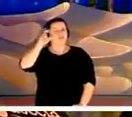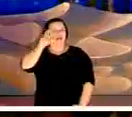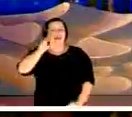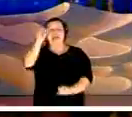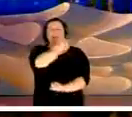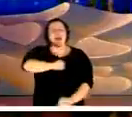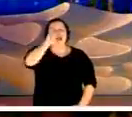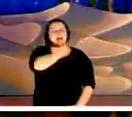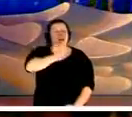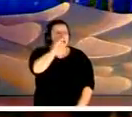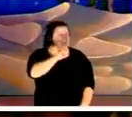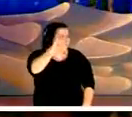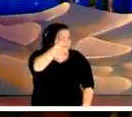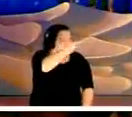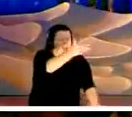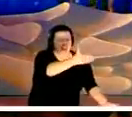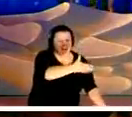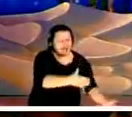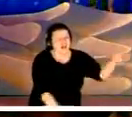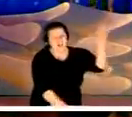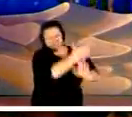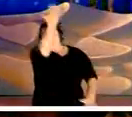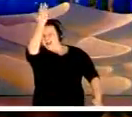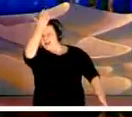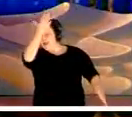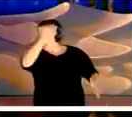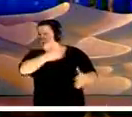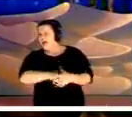todo el loco este! Venga, arráscate y vamos a escucharte.